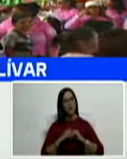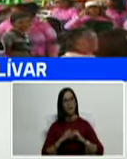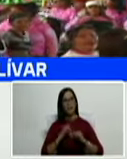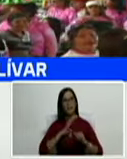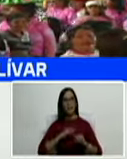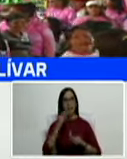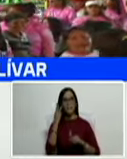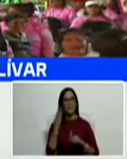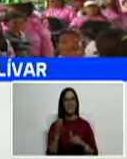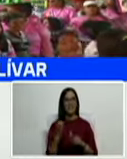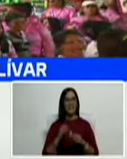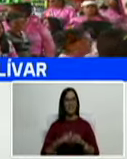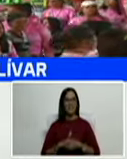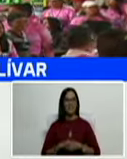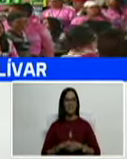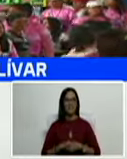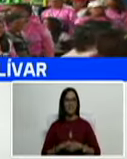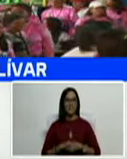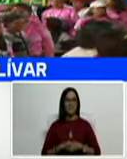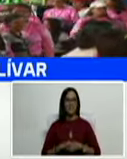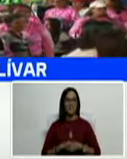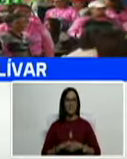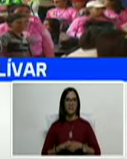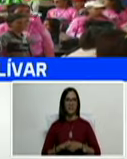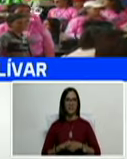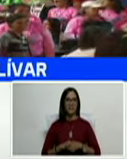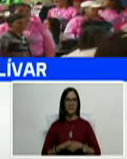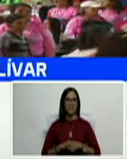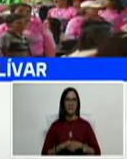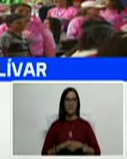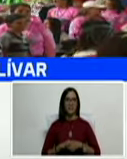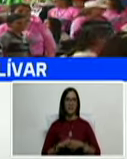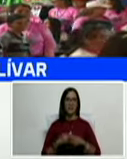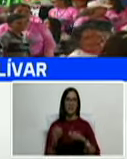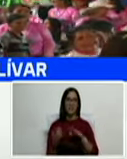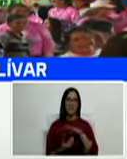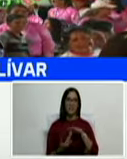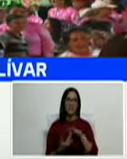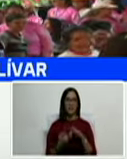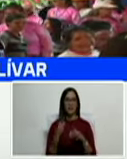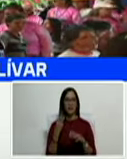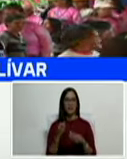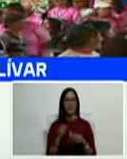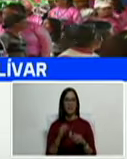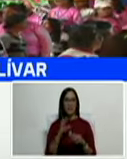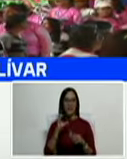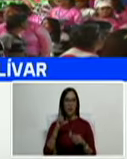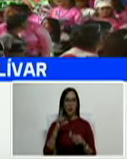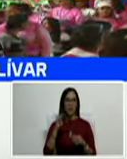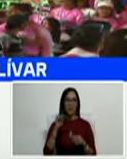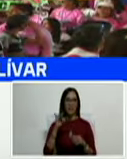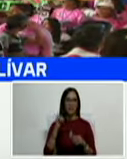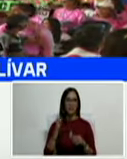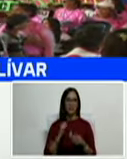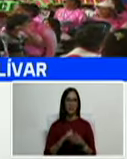en Petare. Soy netamente petareña con raíces. Y Eloína, ese nombre tan bonito, ¿quién te lo